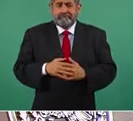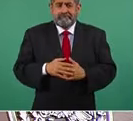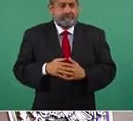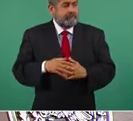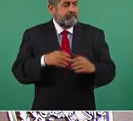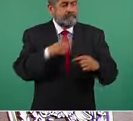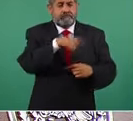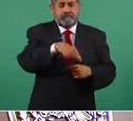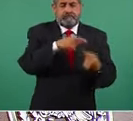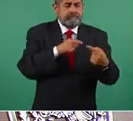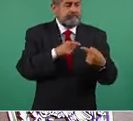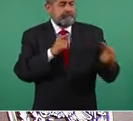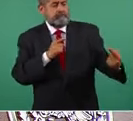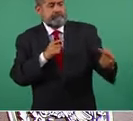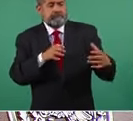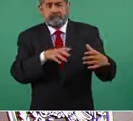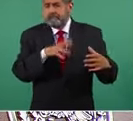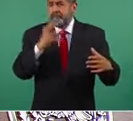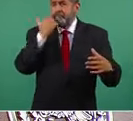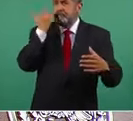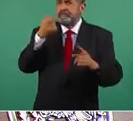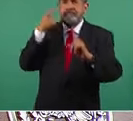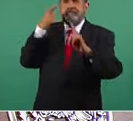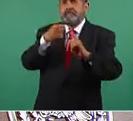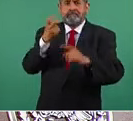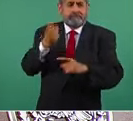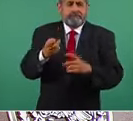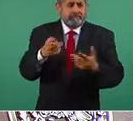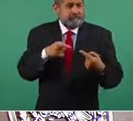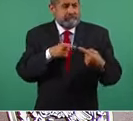nuestros adversarios, los conservadores,